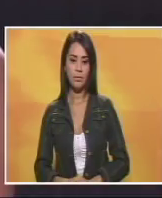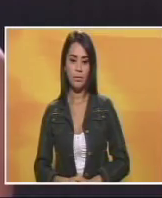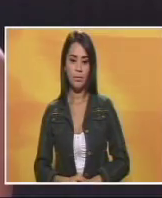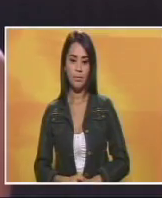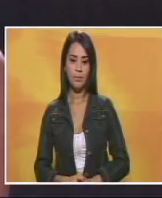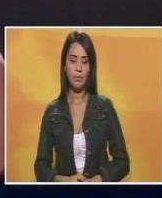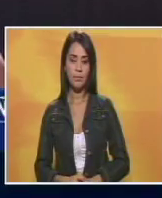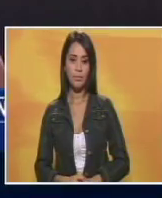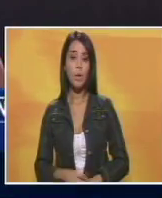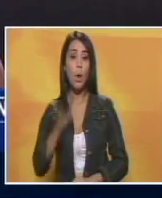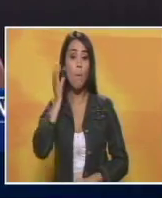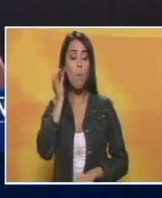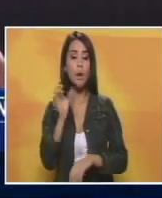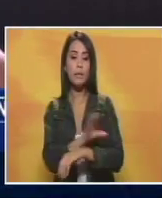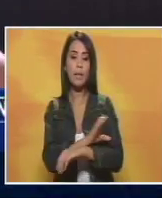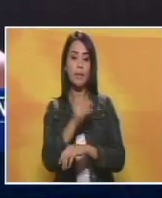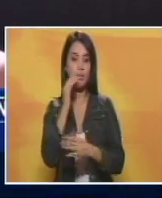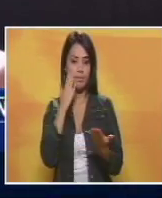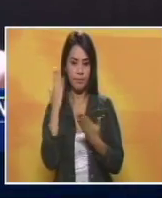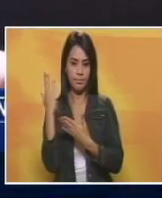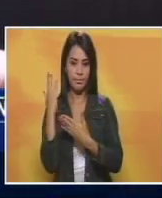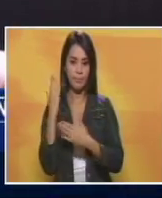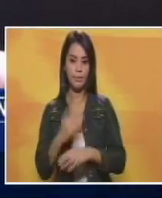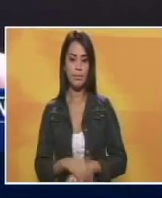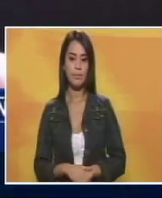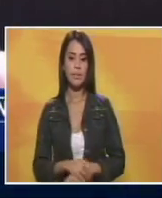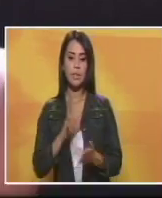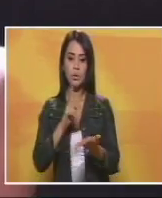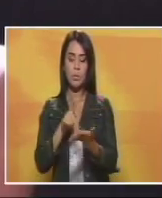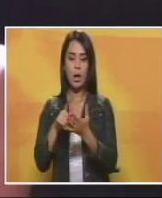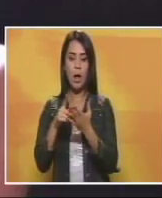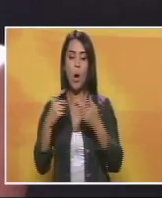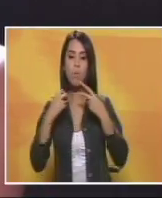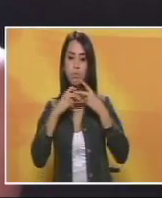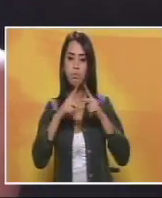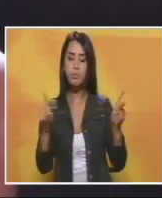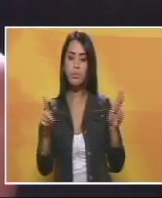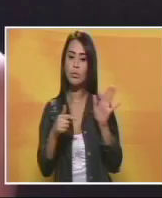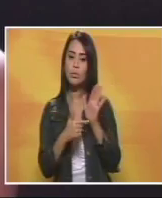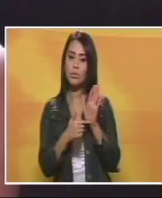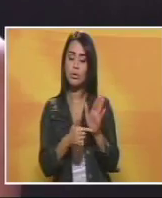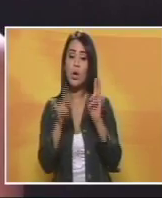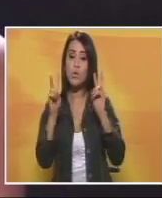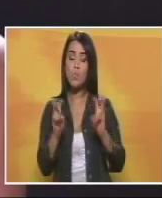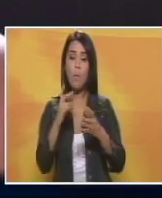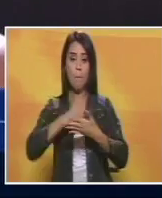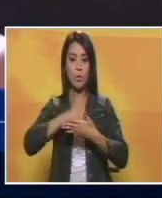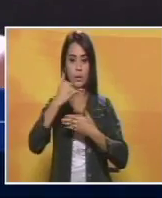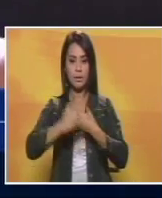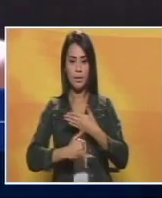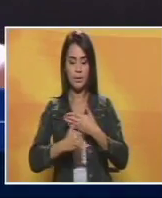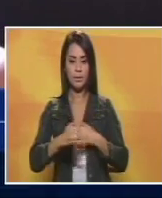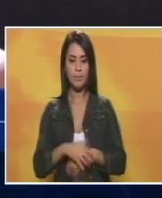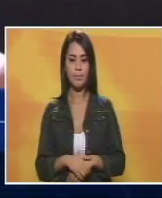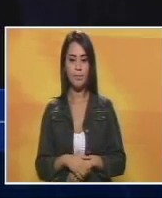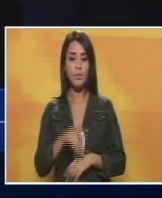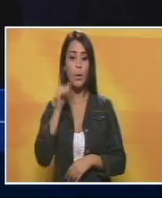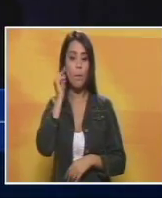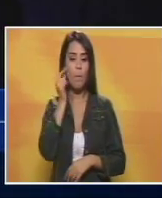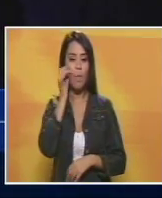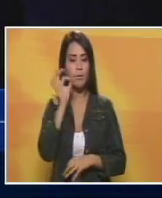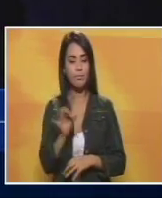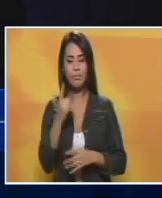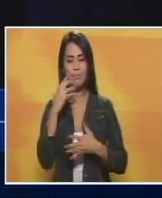Seguimos con Lady Gaga y su debut en la gran pantalla. La estrella compartió en sus redes sociales un adelanto de su nuevo proyecto. Lady se mostró ansiosa por